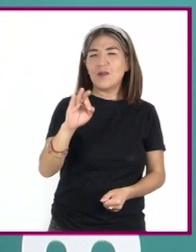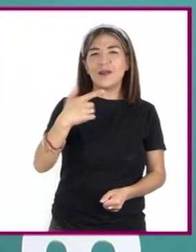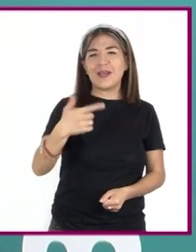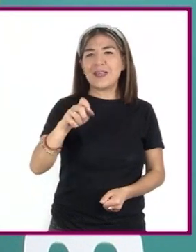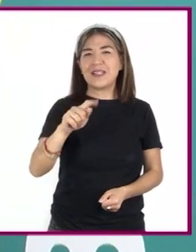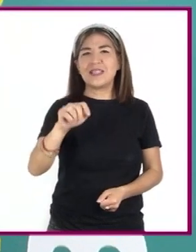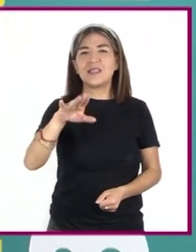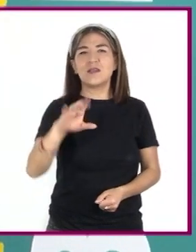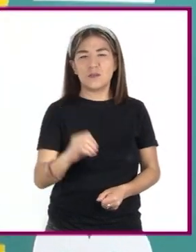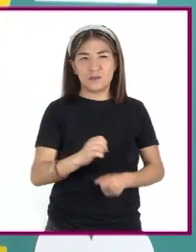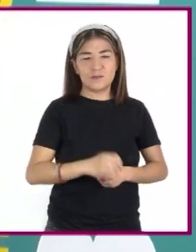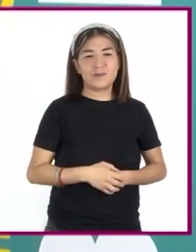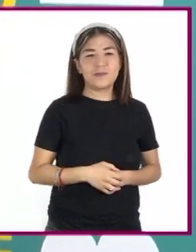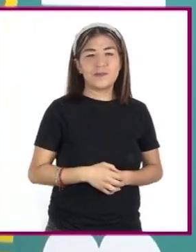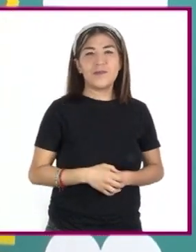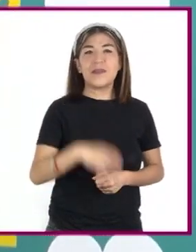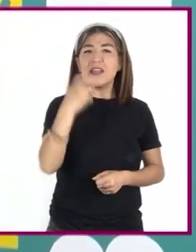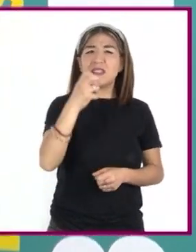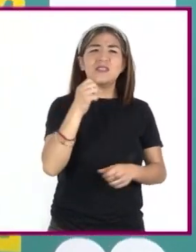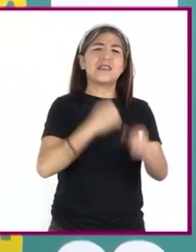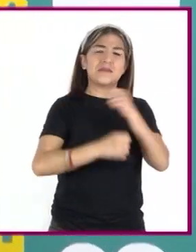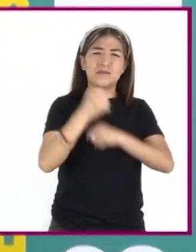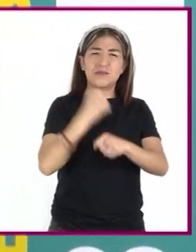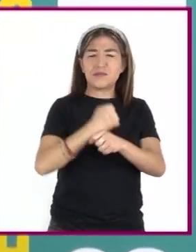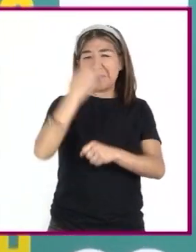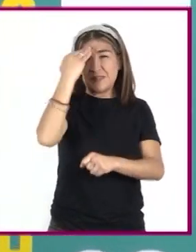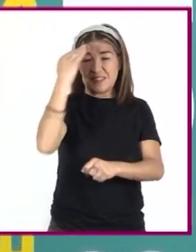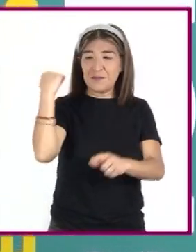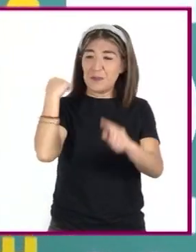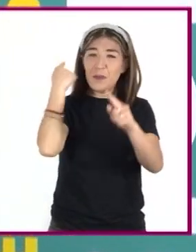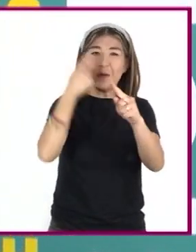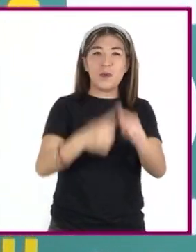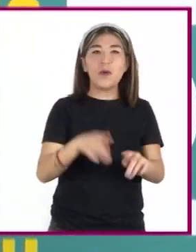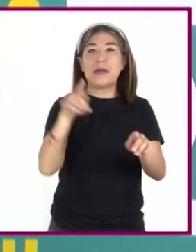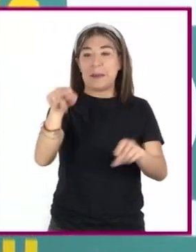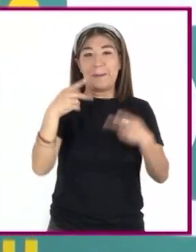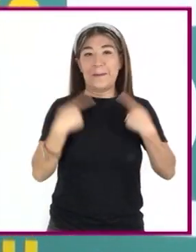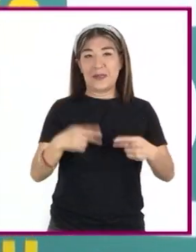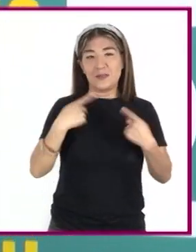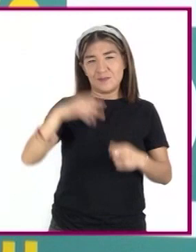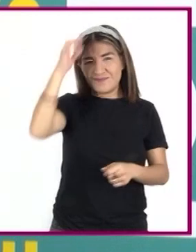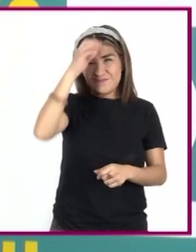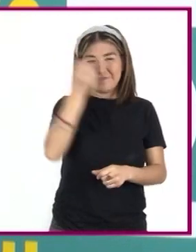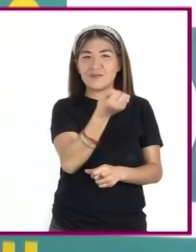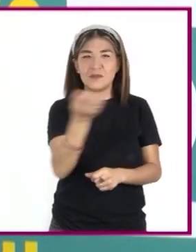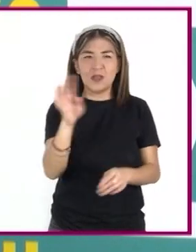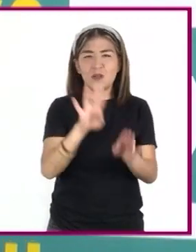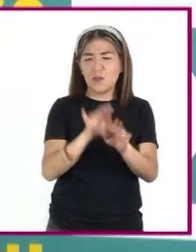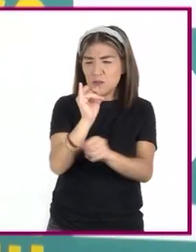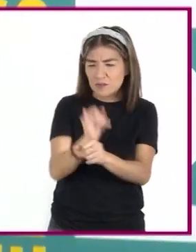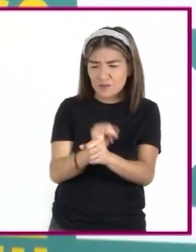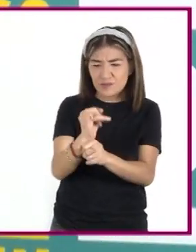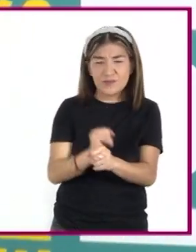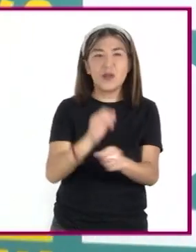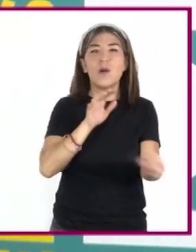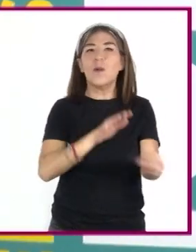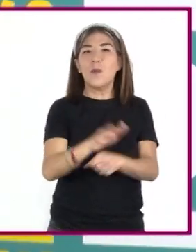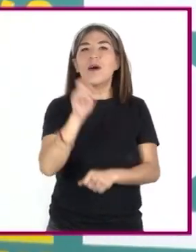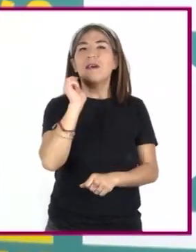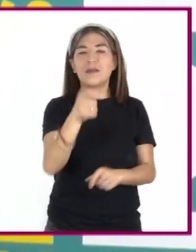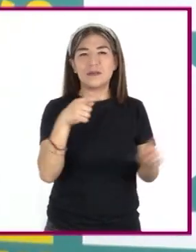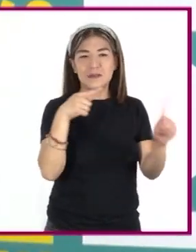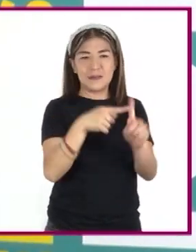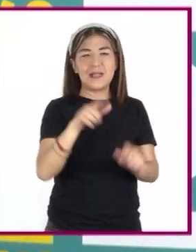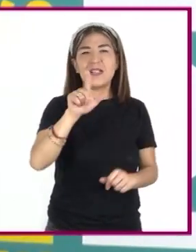tiempo, los científicos han realizado diversas investigaciones respecto al ancestro común, y entre ellos destaca